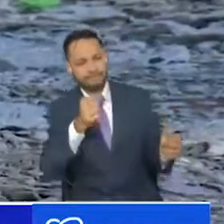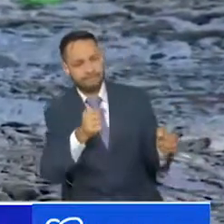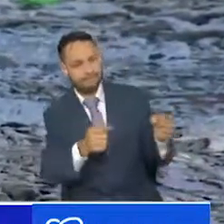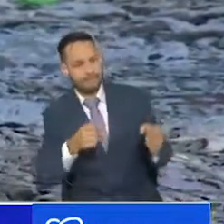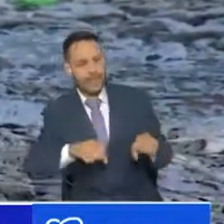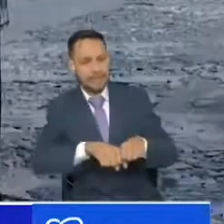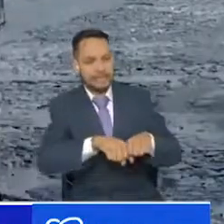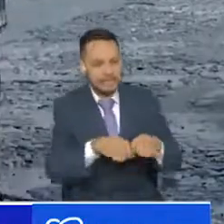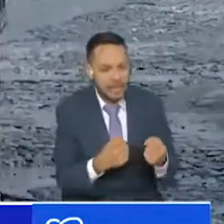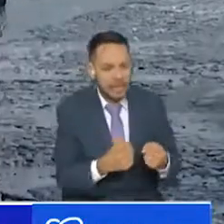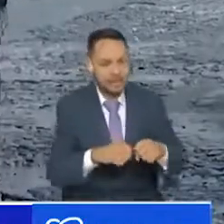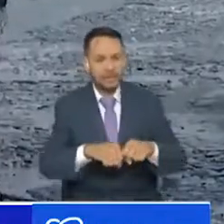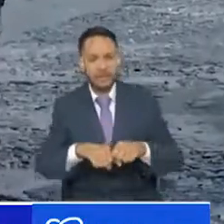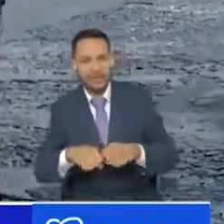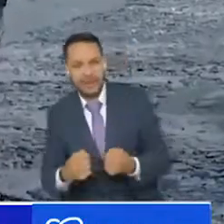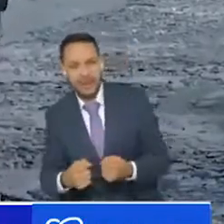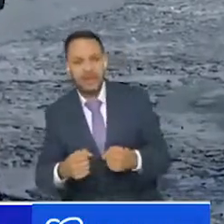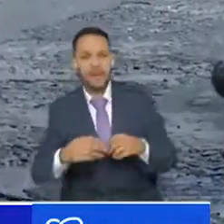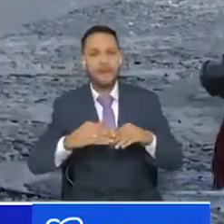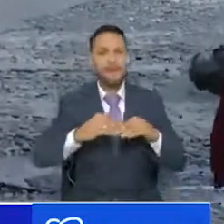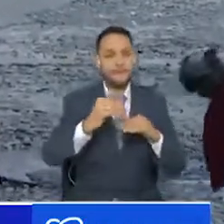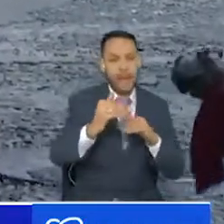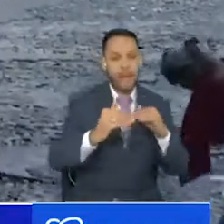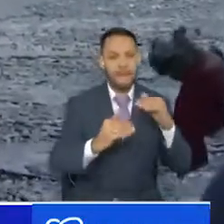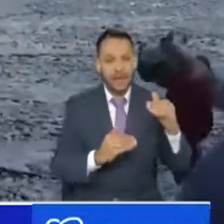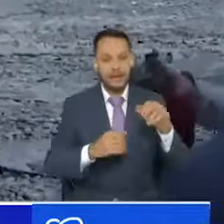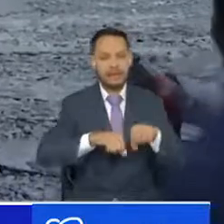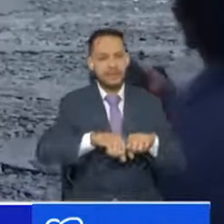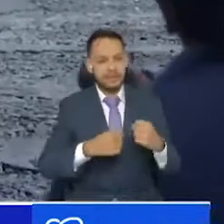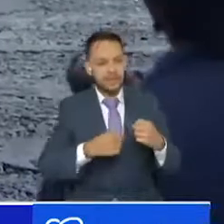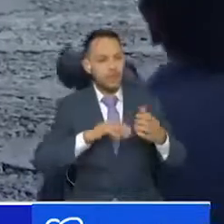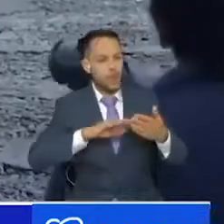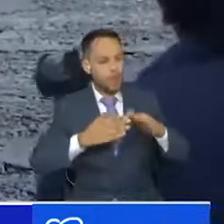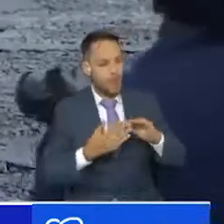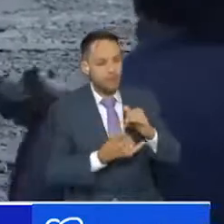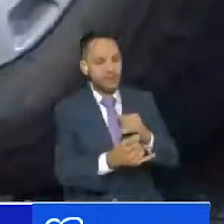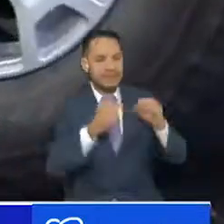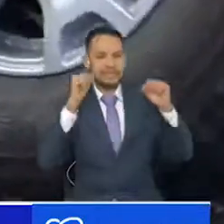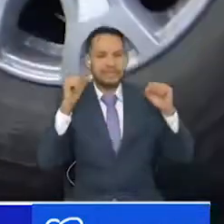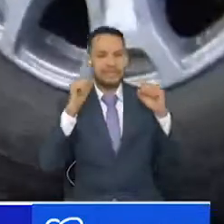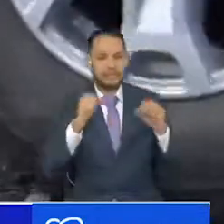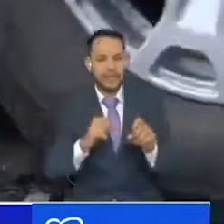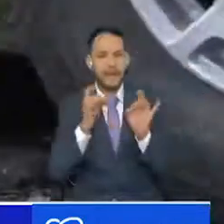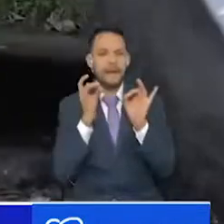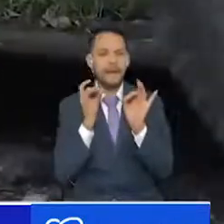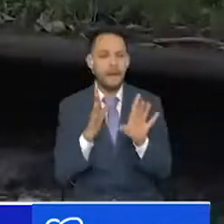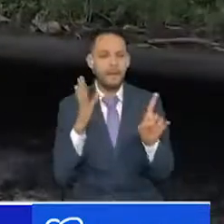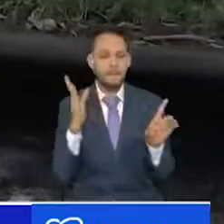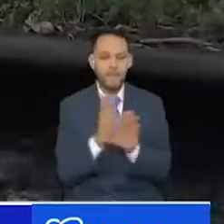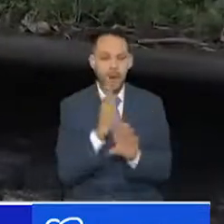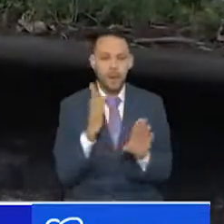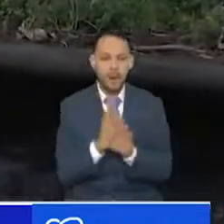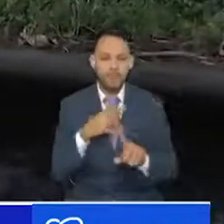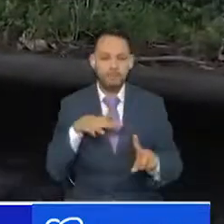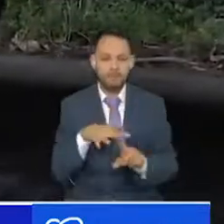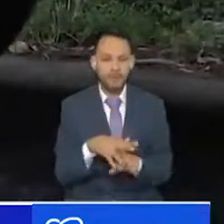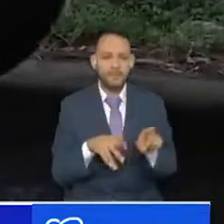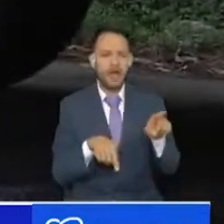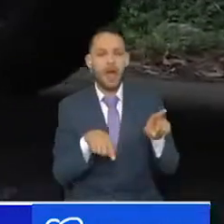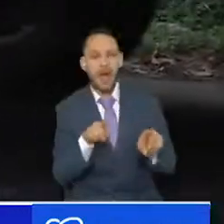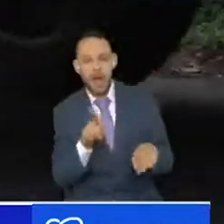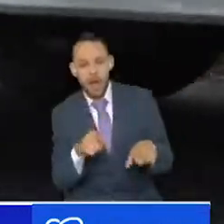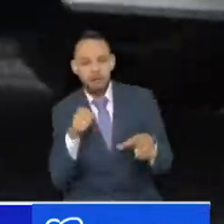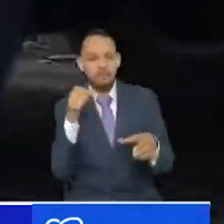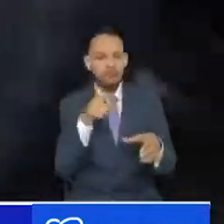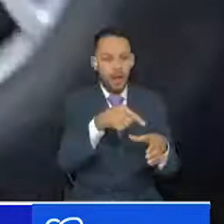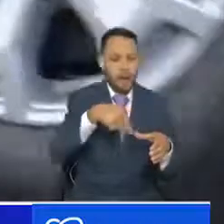y desprendimiento de adoquines son quejas de la comunidad de manizales los huecos es una de las quejas ciudadanas más comunes algunas veces estas